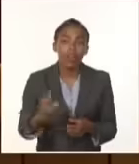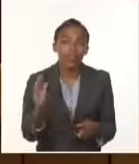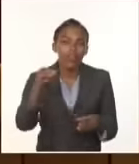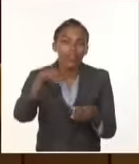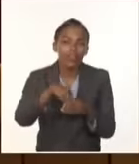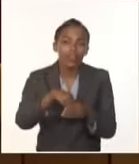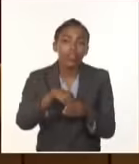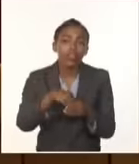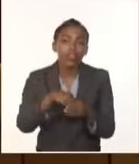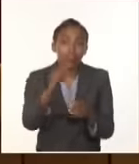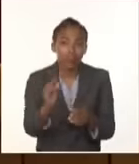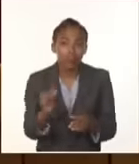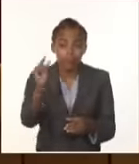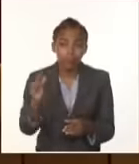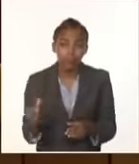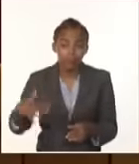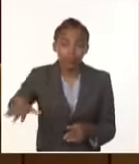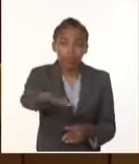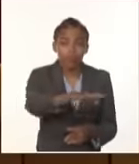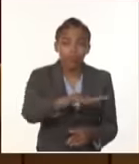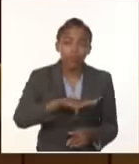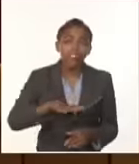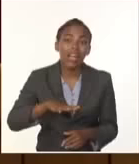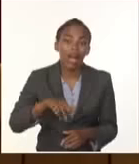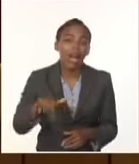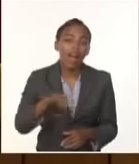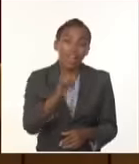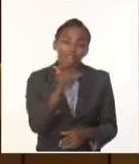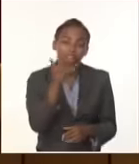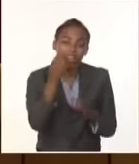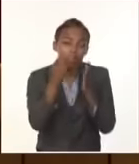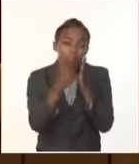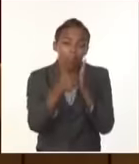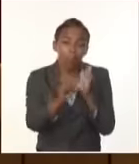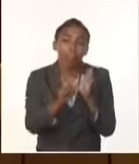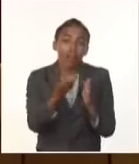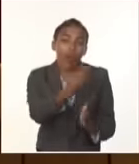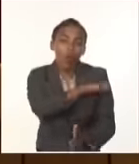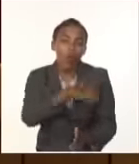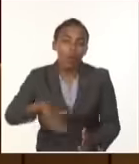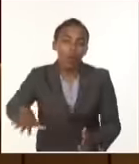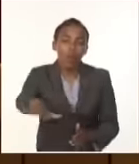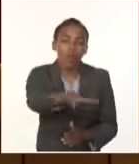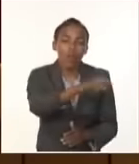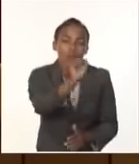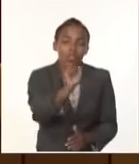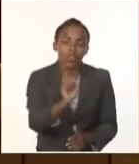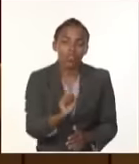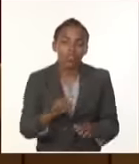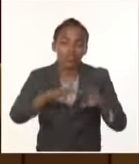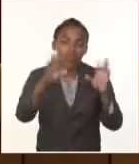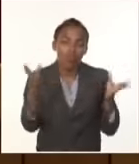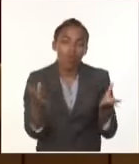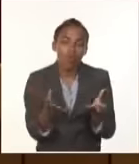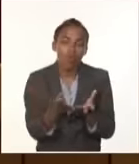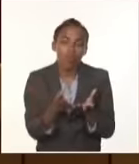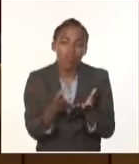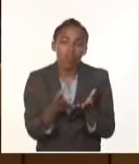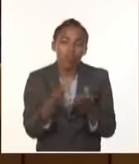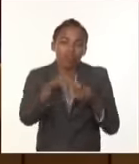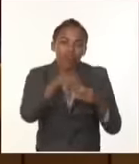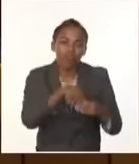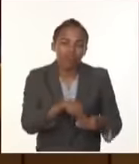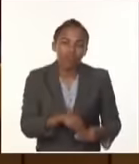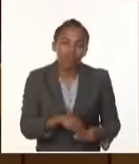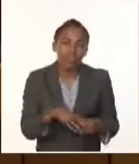la humanidad toda, pero que afecta en particular a los pueblos del sur global, sometidos a una incesante avalancha de